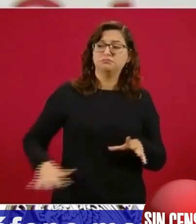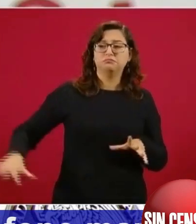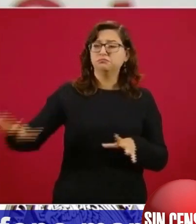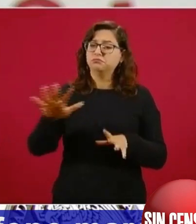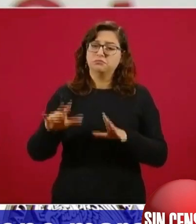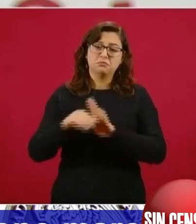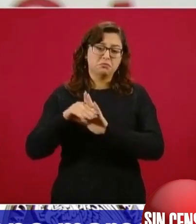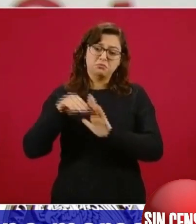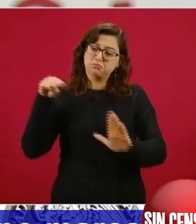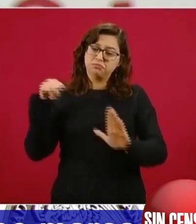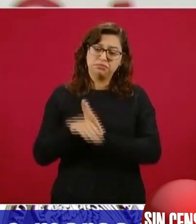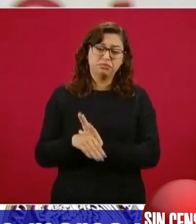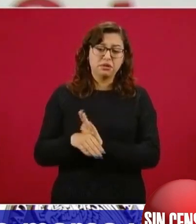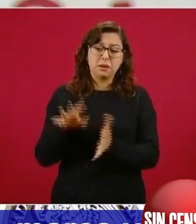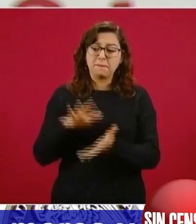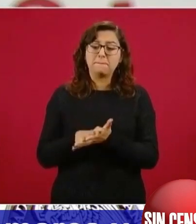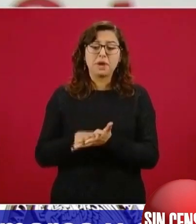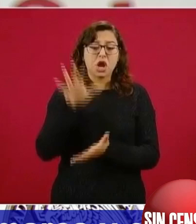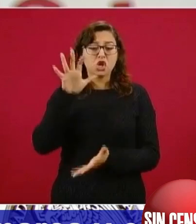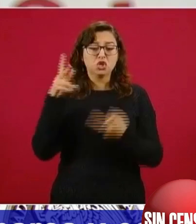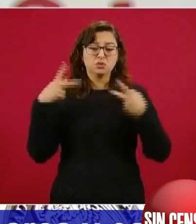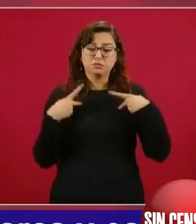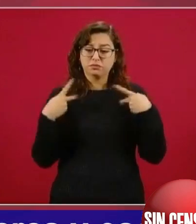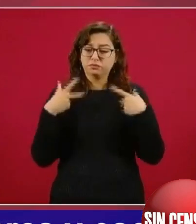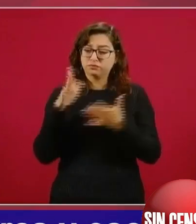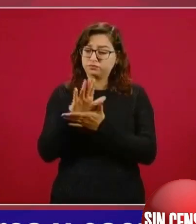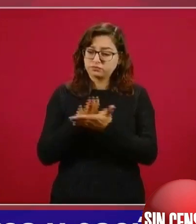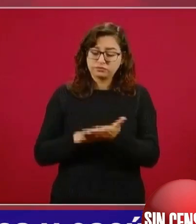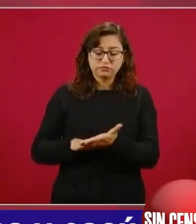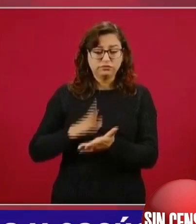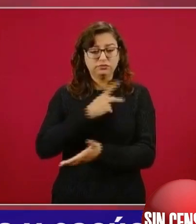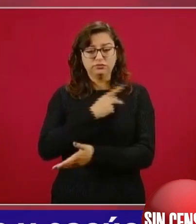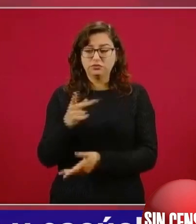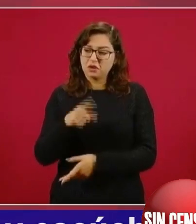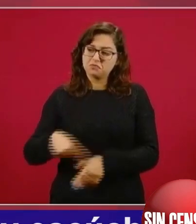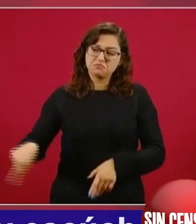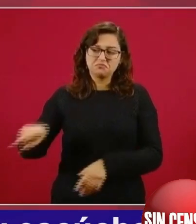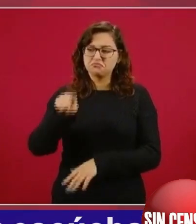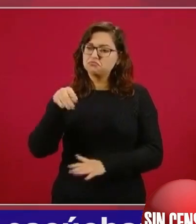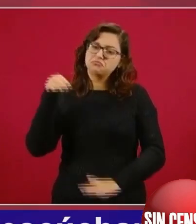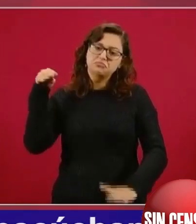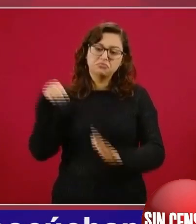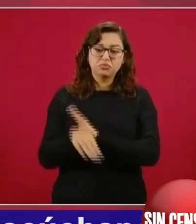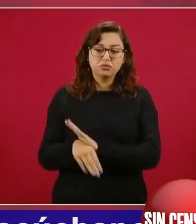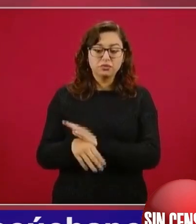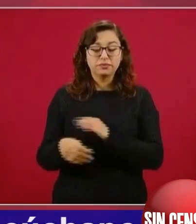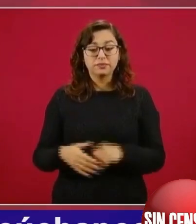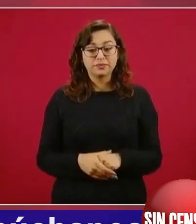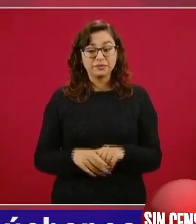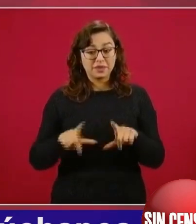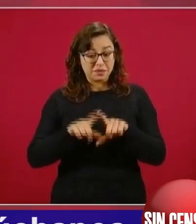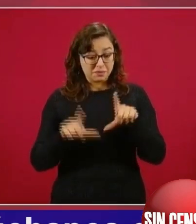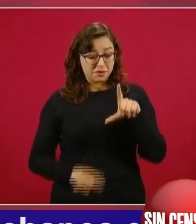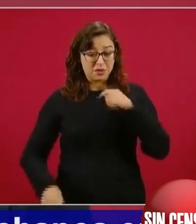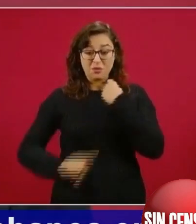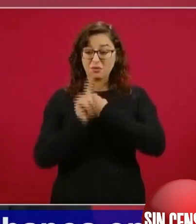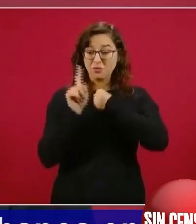la mayoría, la gente más humilde. ¿Cuál es el problema de México? Siempre lo hemos